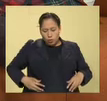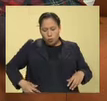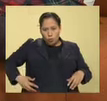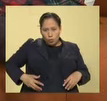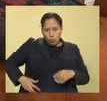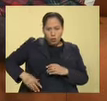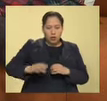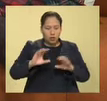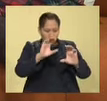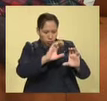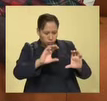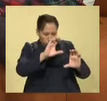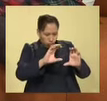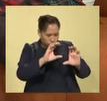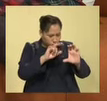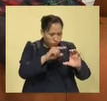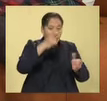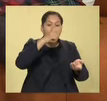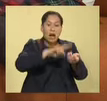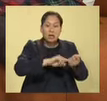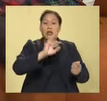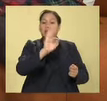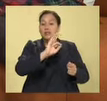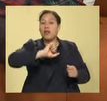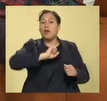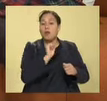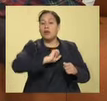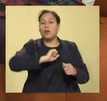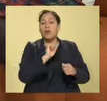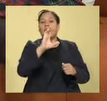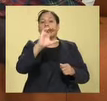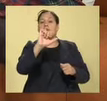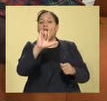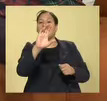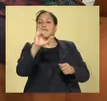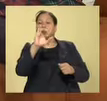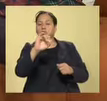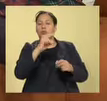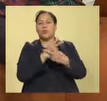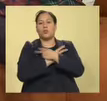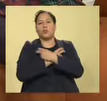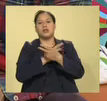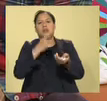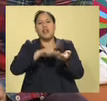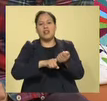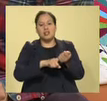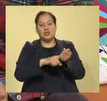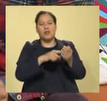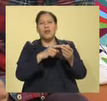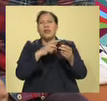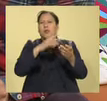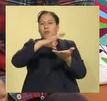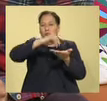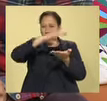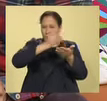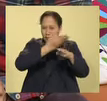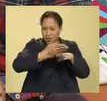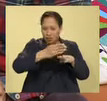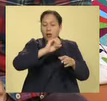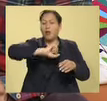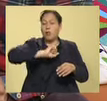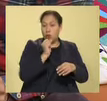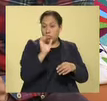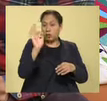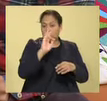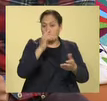nefrocalcinosis, o sea, depósito de calcio en los riñones. ¿Piedras en los riñones, lo que conocemos? Más o menos. Ajá. Y el manejo yo